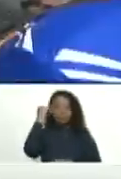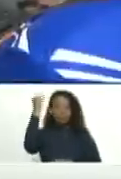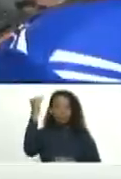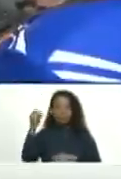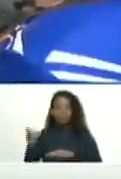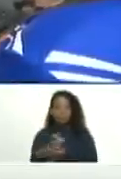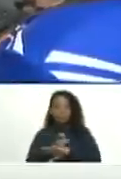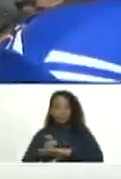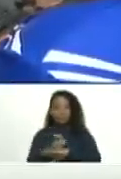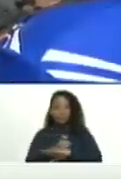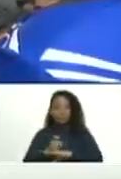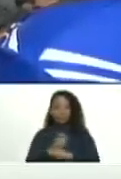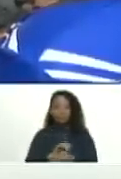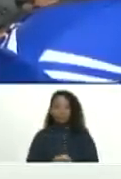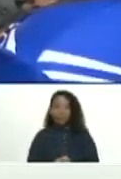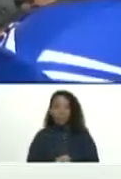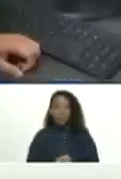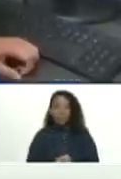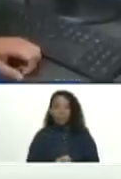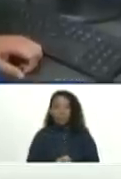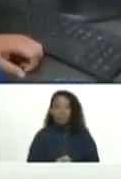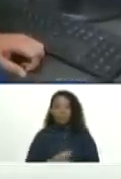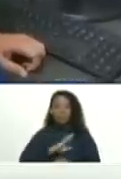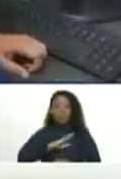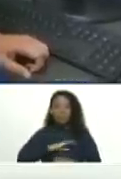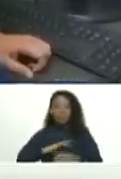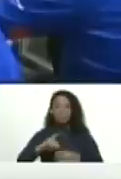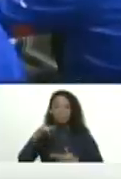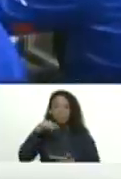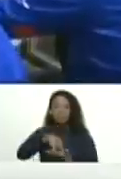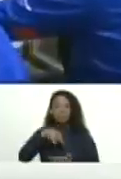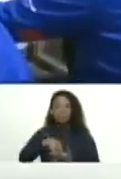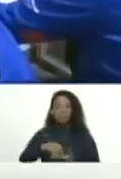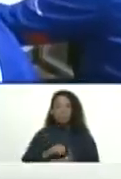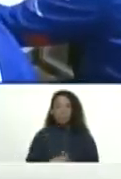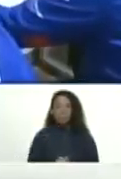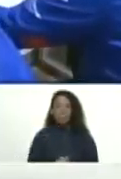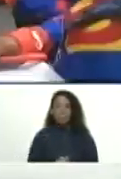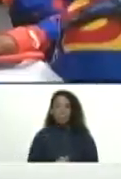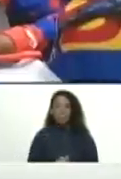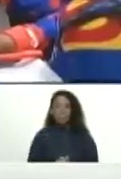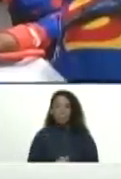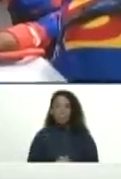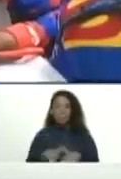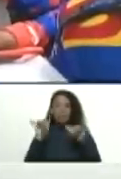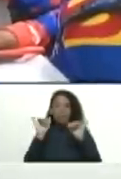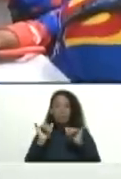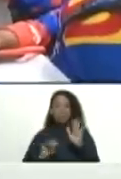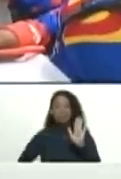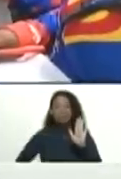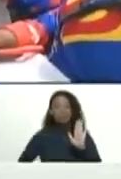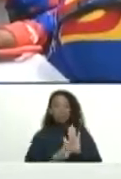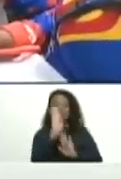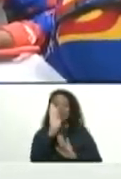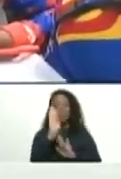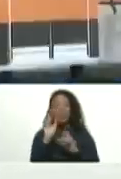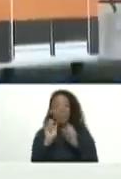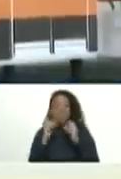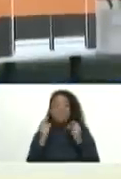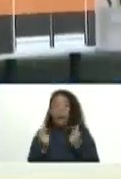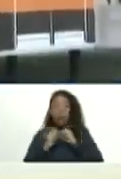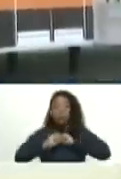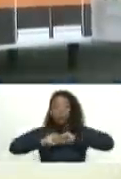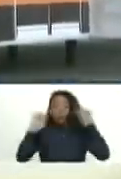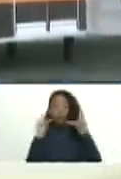gobernador Lacaba, para que la misma propuesta y el mismo desarrollo despierte